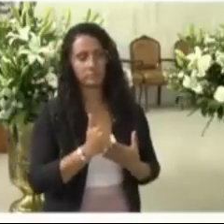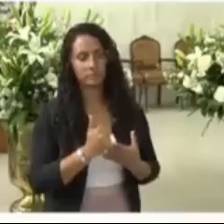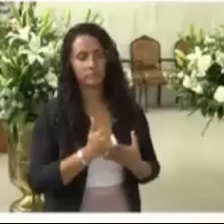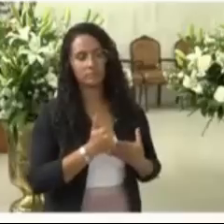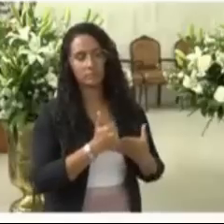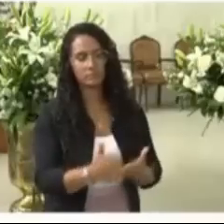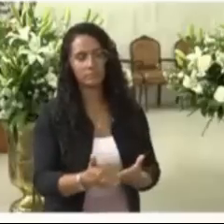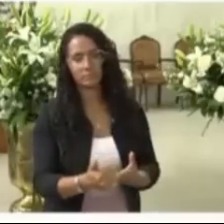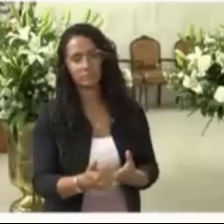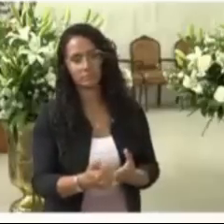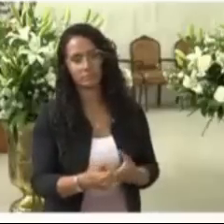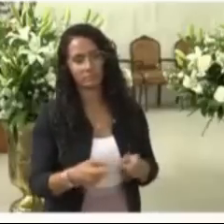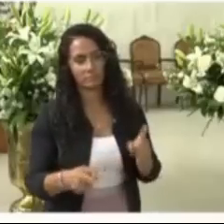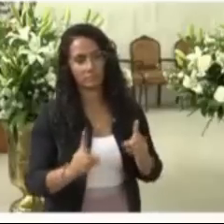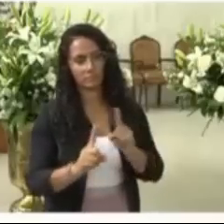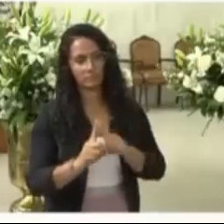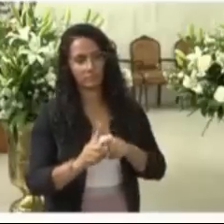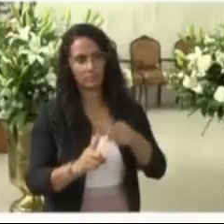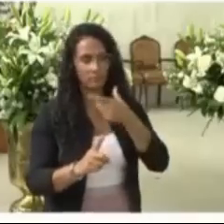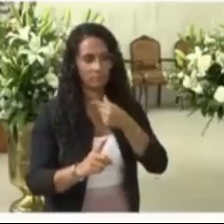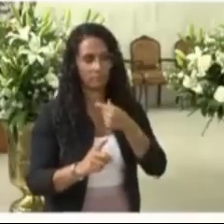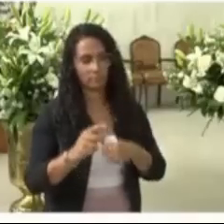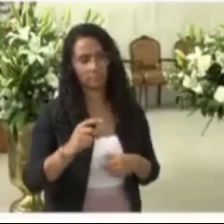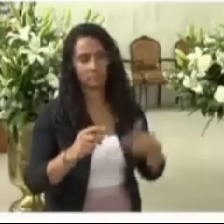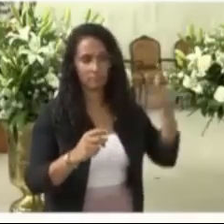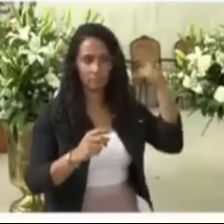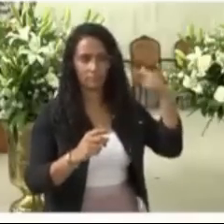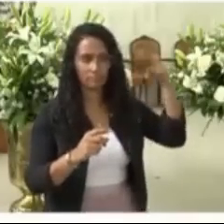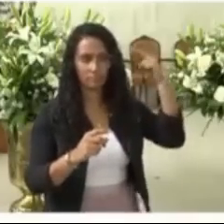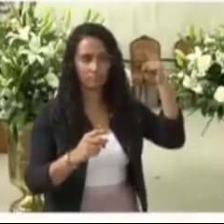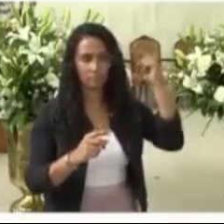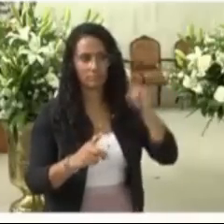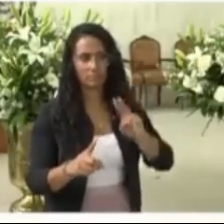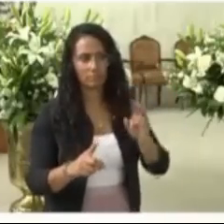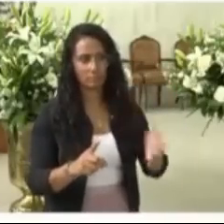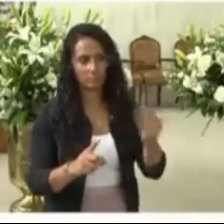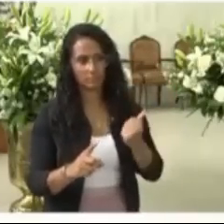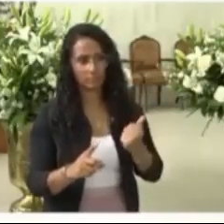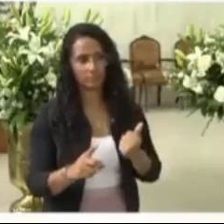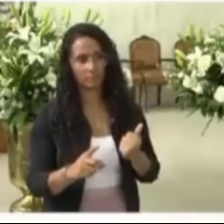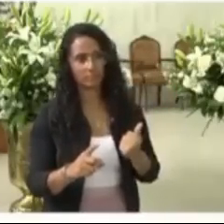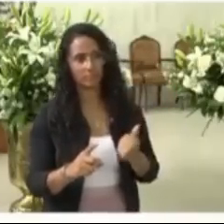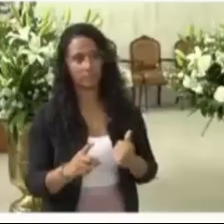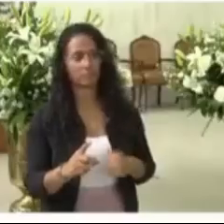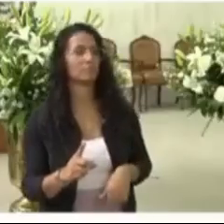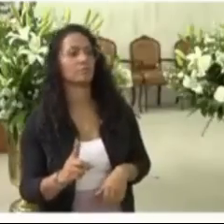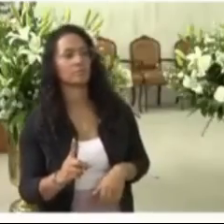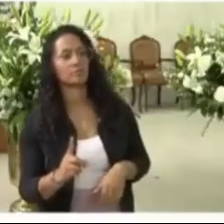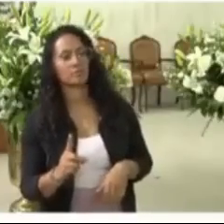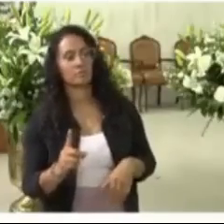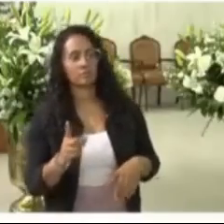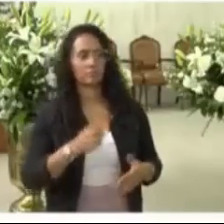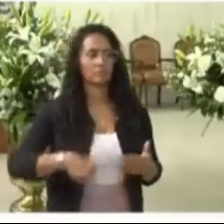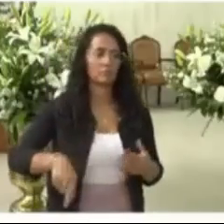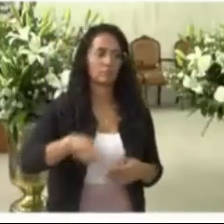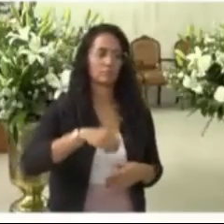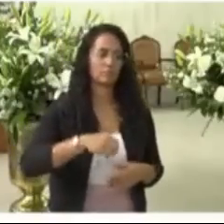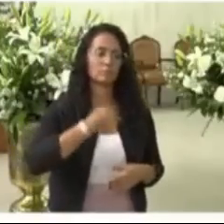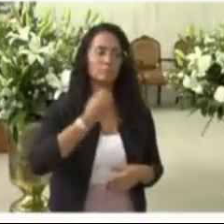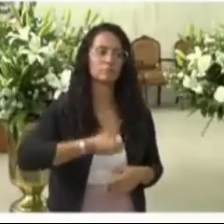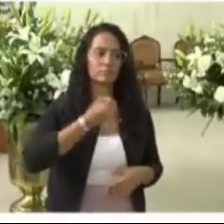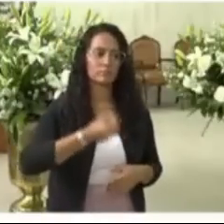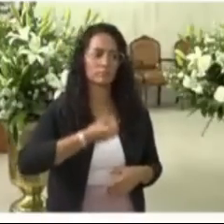Josafat hizo memoria no solo de lo que es Dios, sino de las obras que Dios había hecho